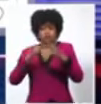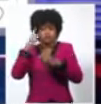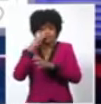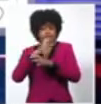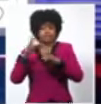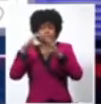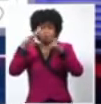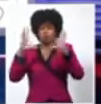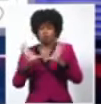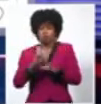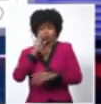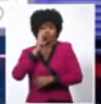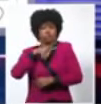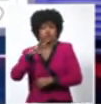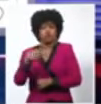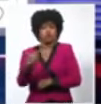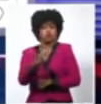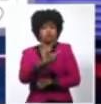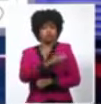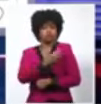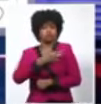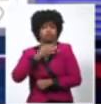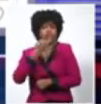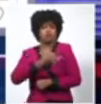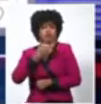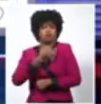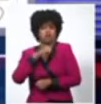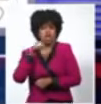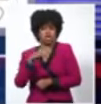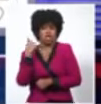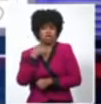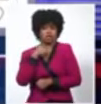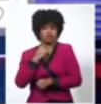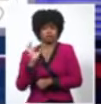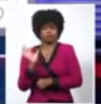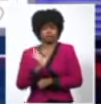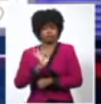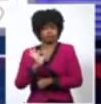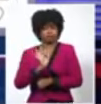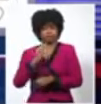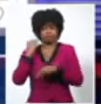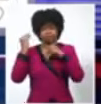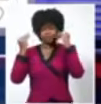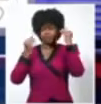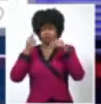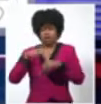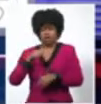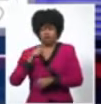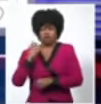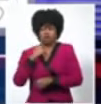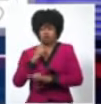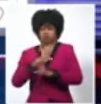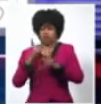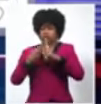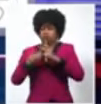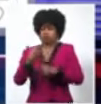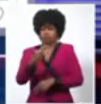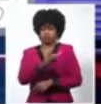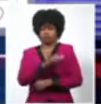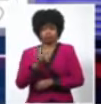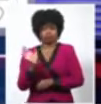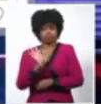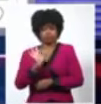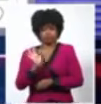Él manifestó que no cree que en este año se encuentre la vacuna lista y por eso, una vez